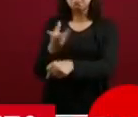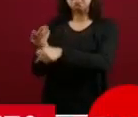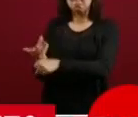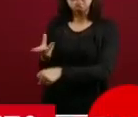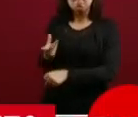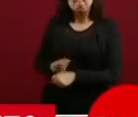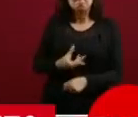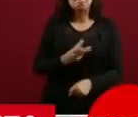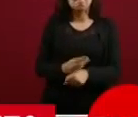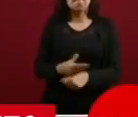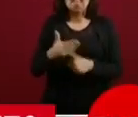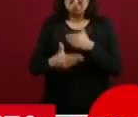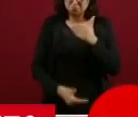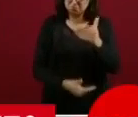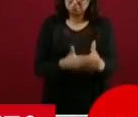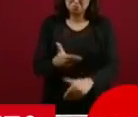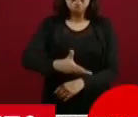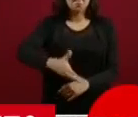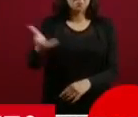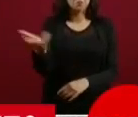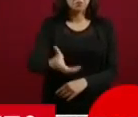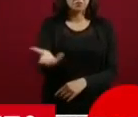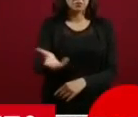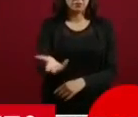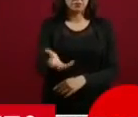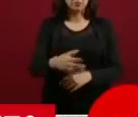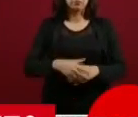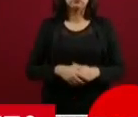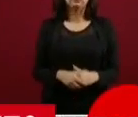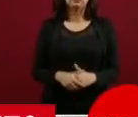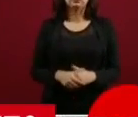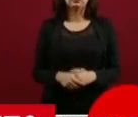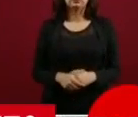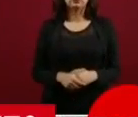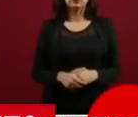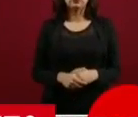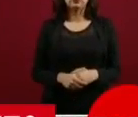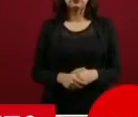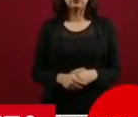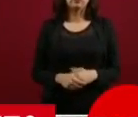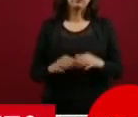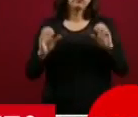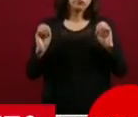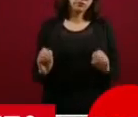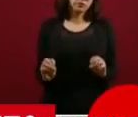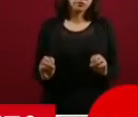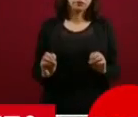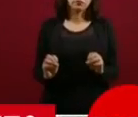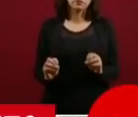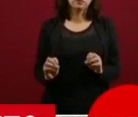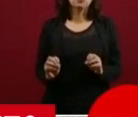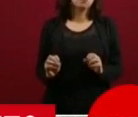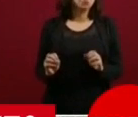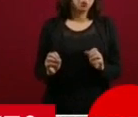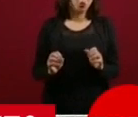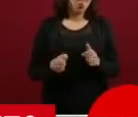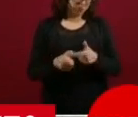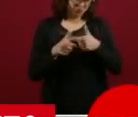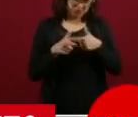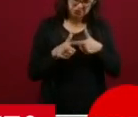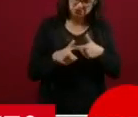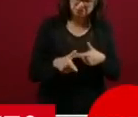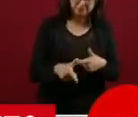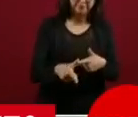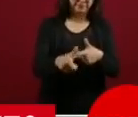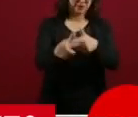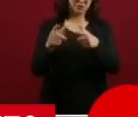en Culiacán, en Sinaloa. Detalló que será minuto por minuto el relato del operativo fallido contra Ovidio Guzmán López, el hijo del